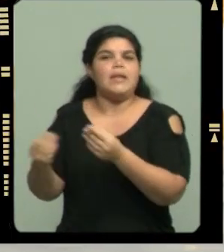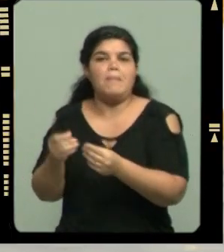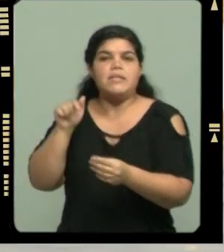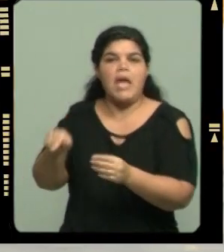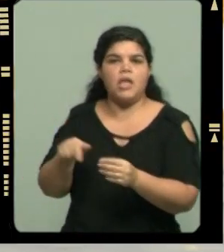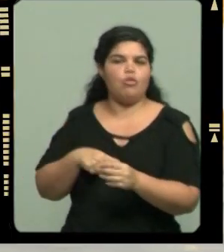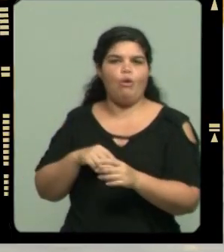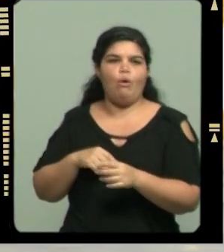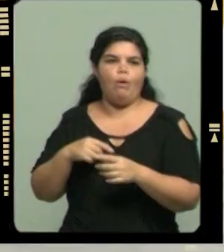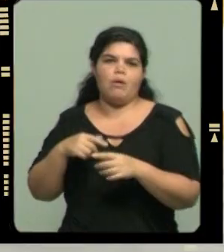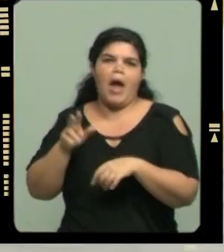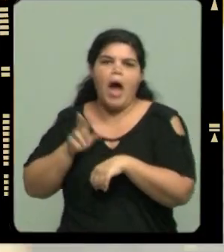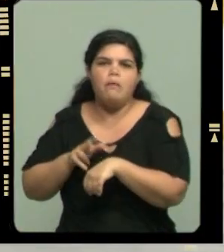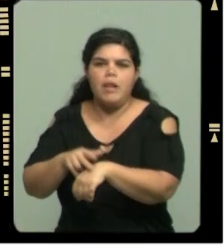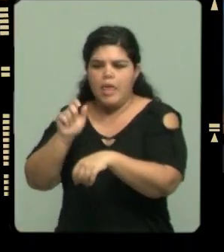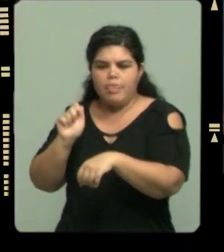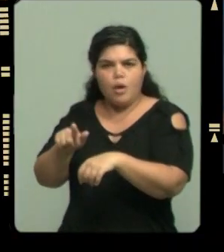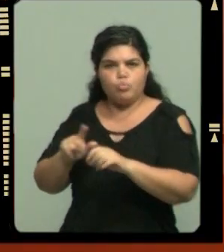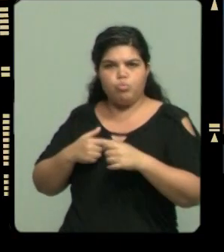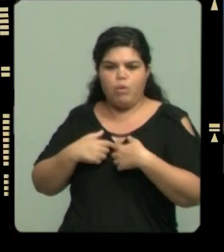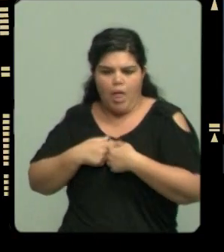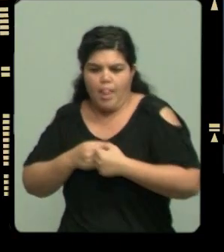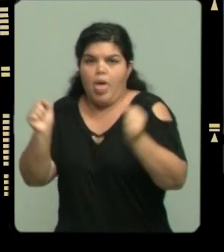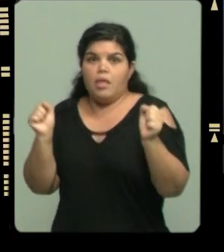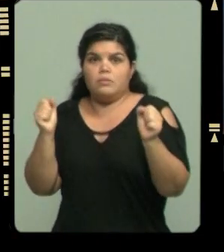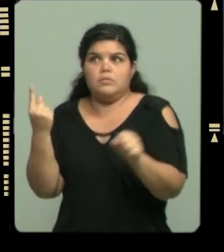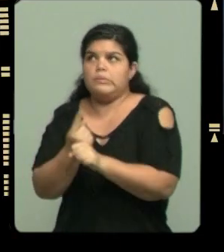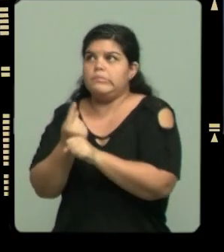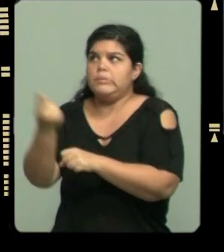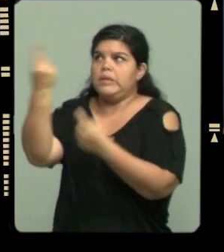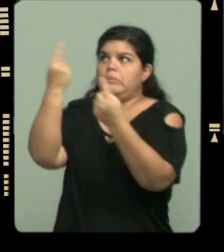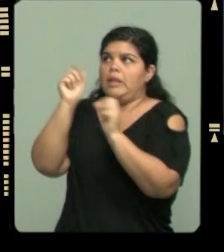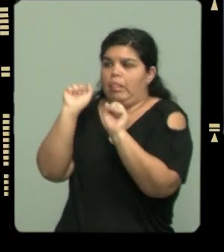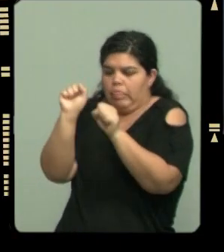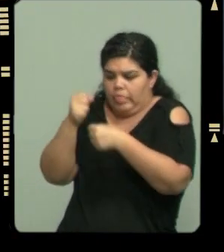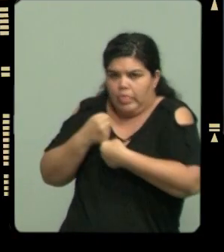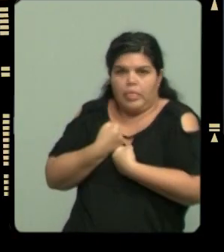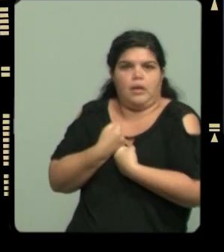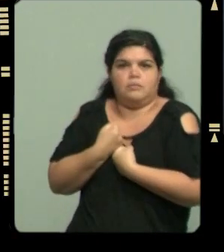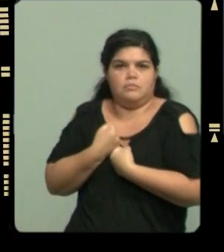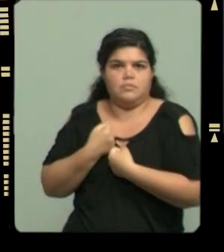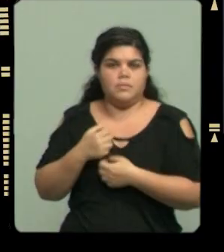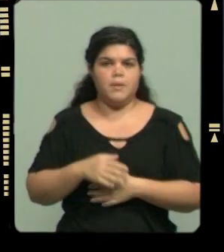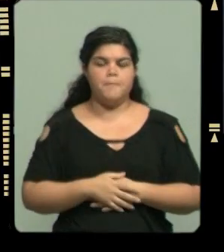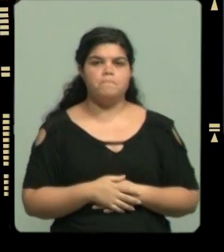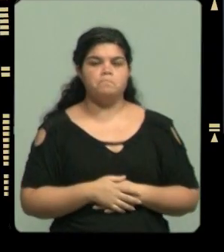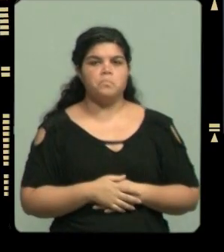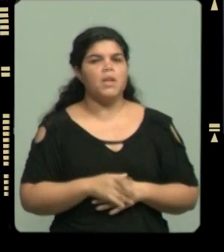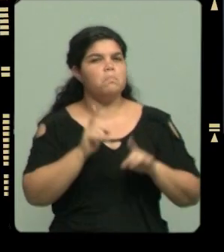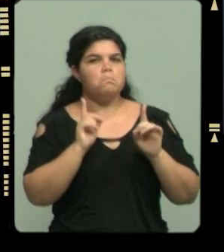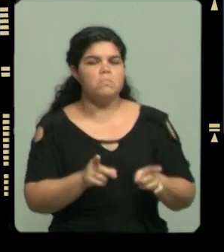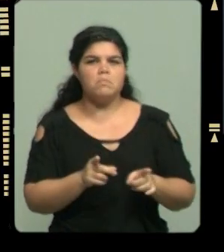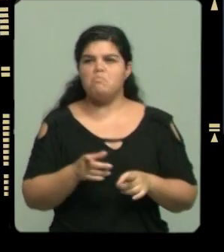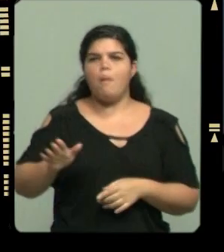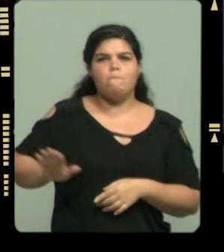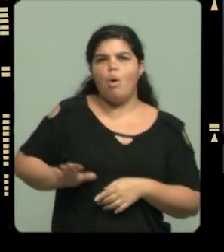obsoleto, ahuyenta el talento y genera estructuras un poco innovadoras, como bien dijiste vos. Y desmotiva. Pues a mí se me ocurre pensar